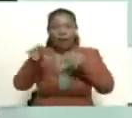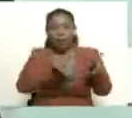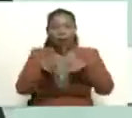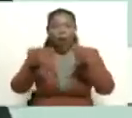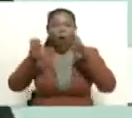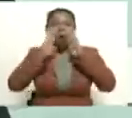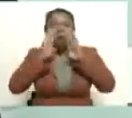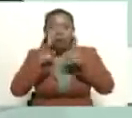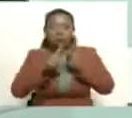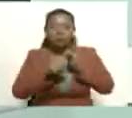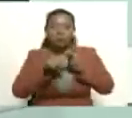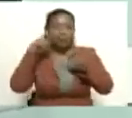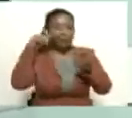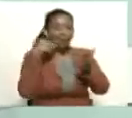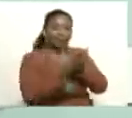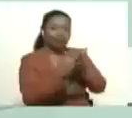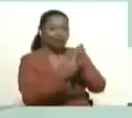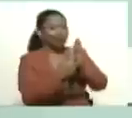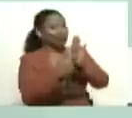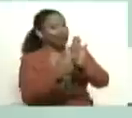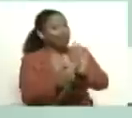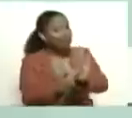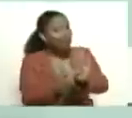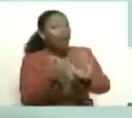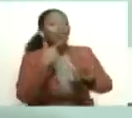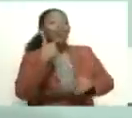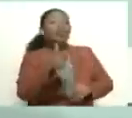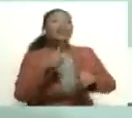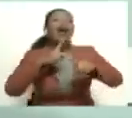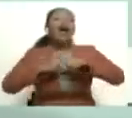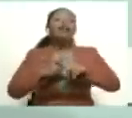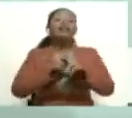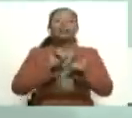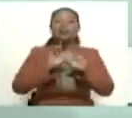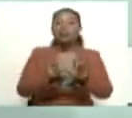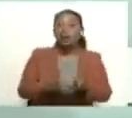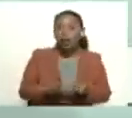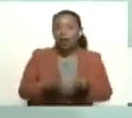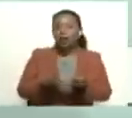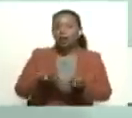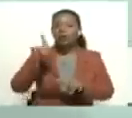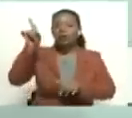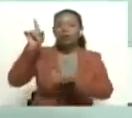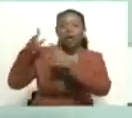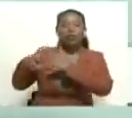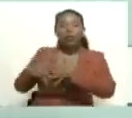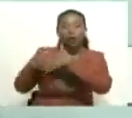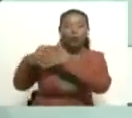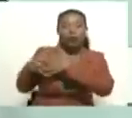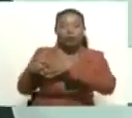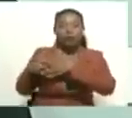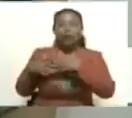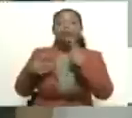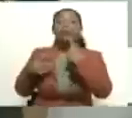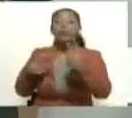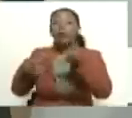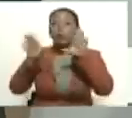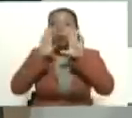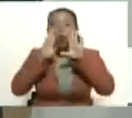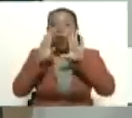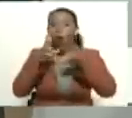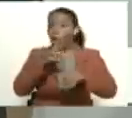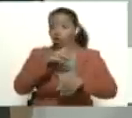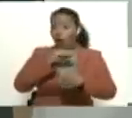confesión, hace la prueba. Lo dice el exsecretario de Defensa norteamericano Spears. Dice, no